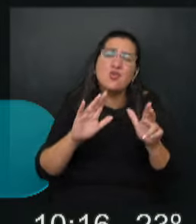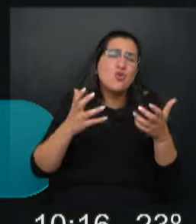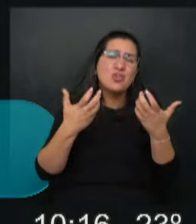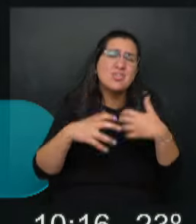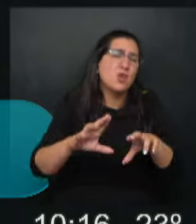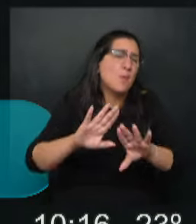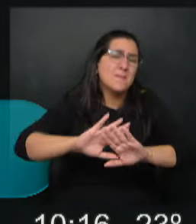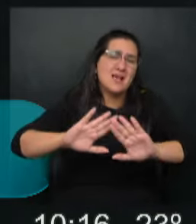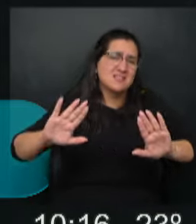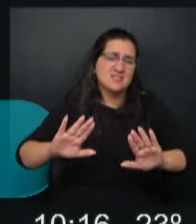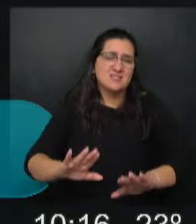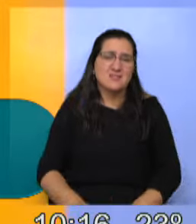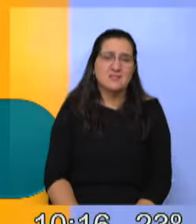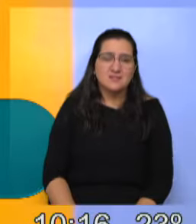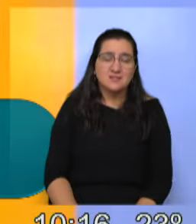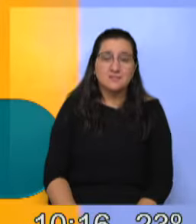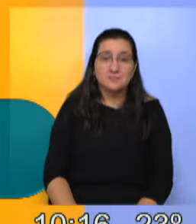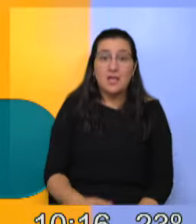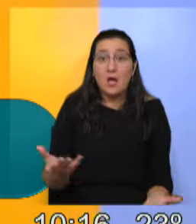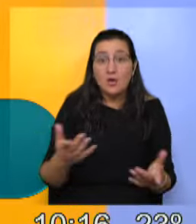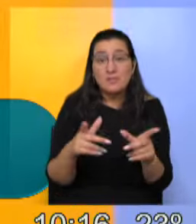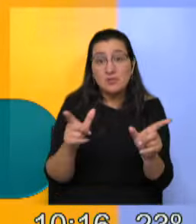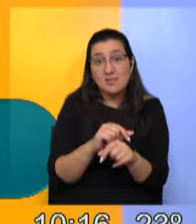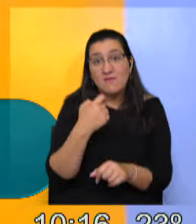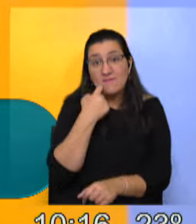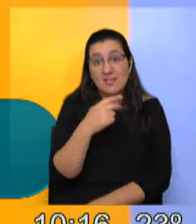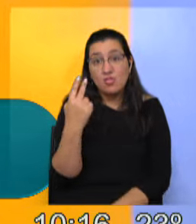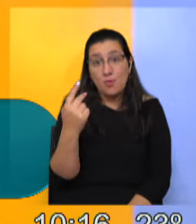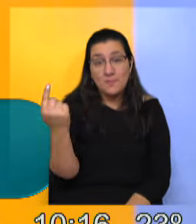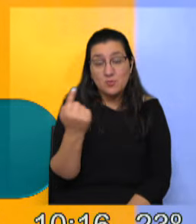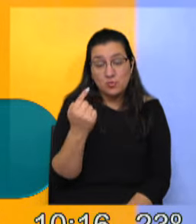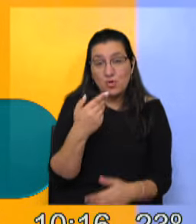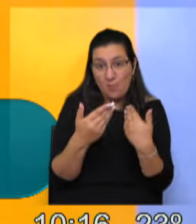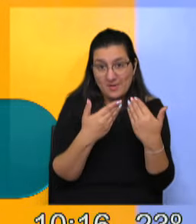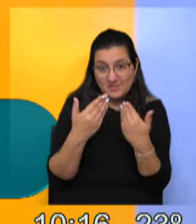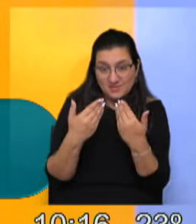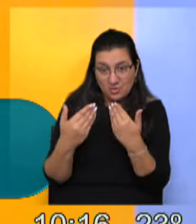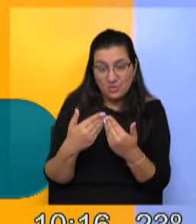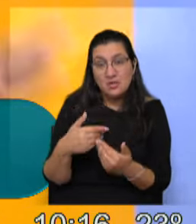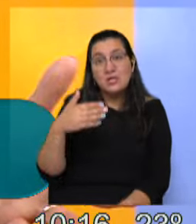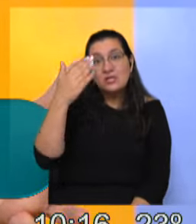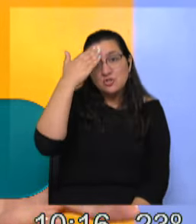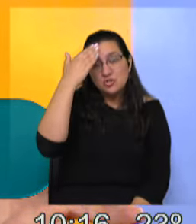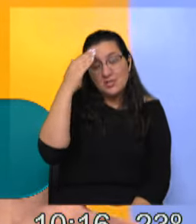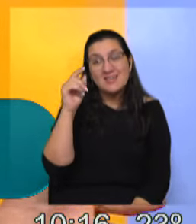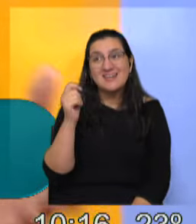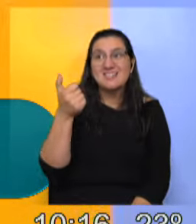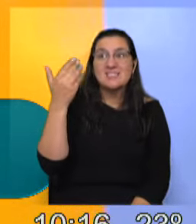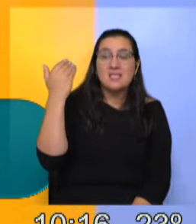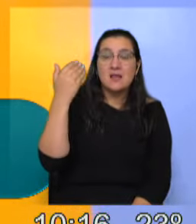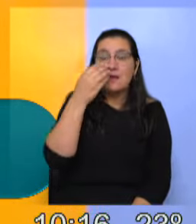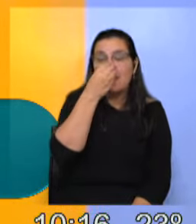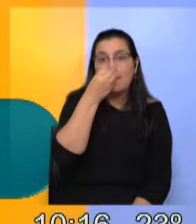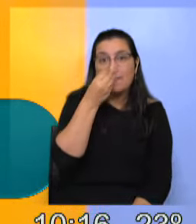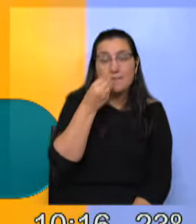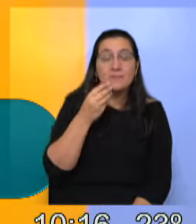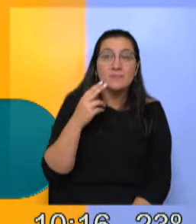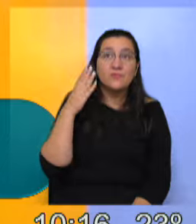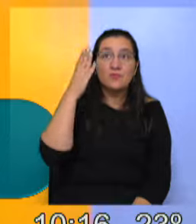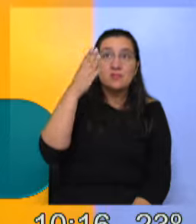eso. Vos, estamos cerrando, nos quedan 2 minutos de conversación y sé que estuviste recién en Argentina, que